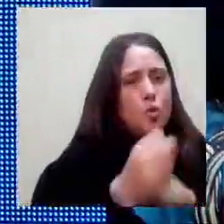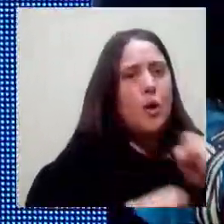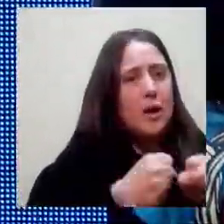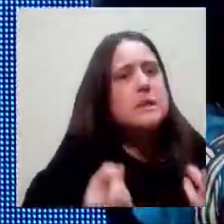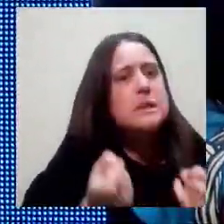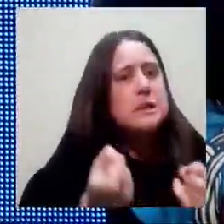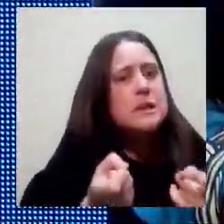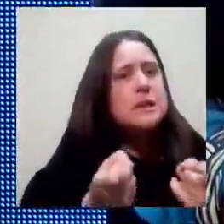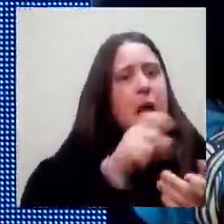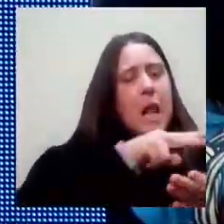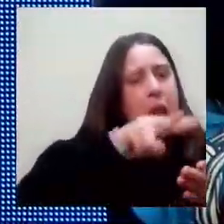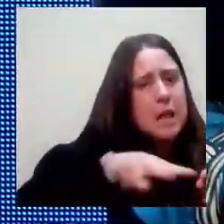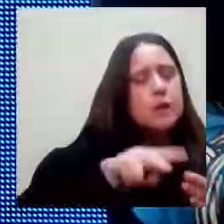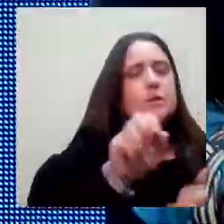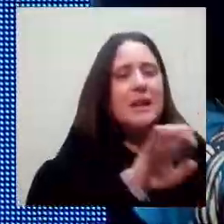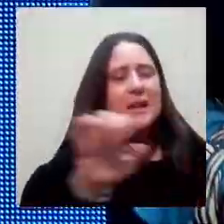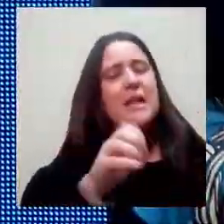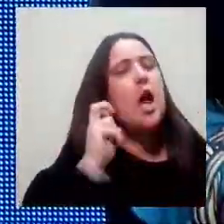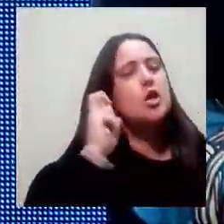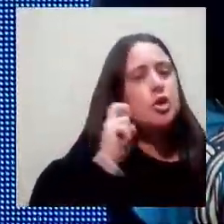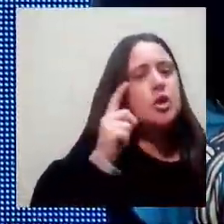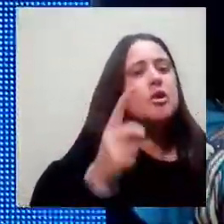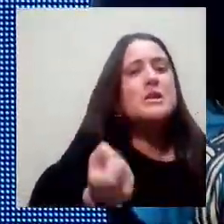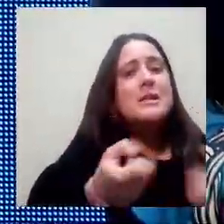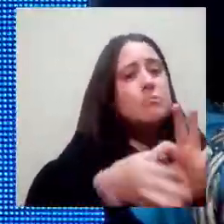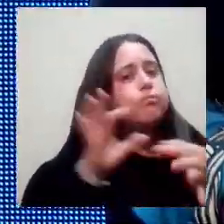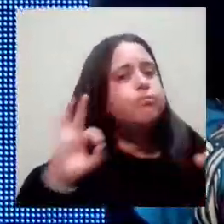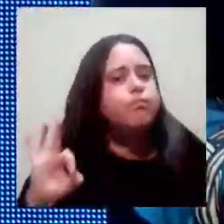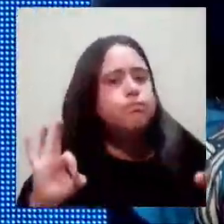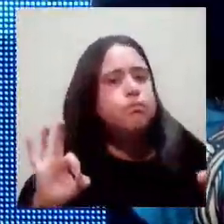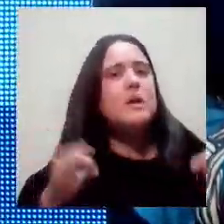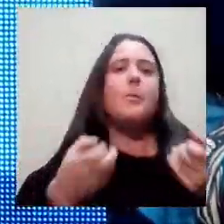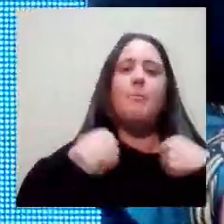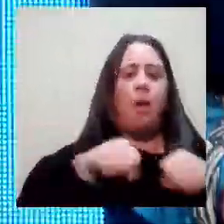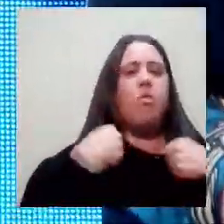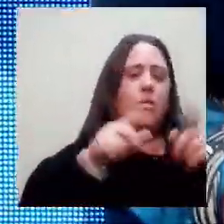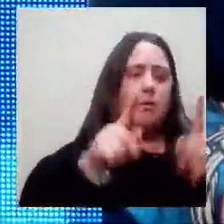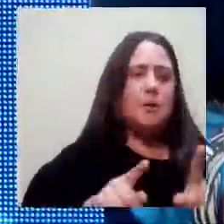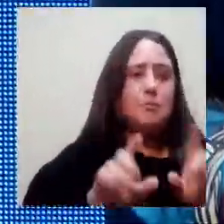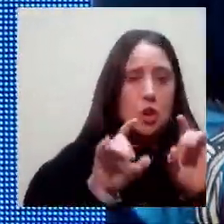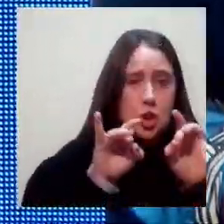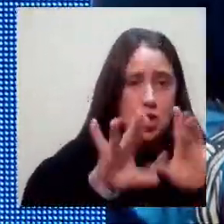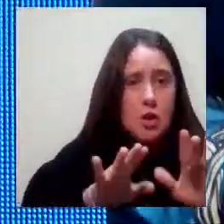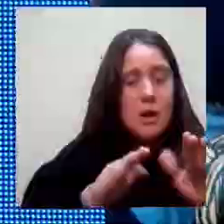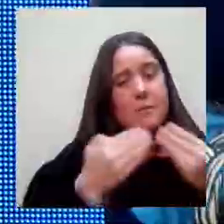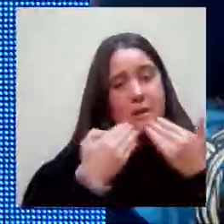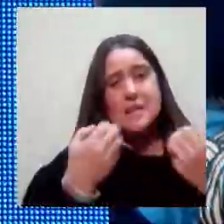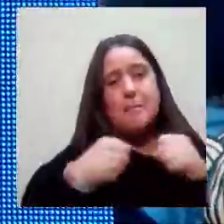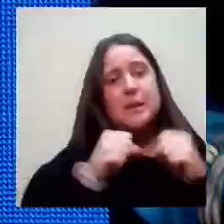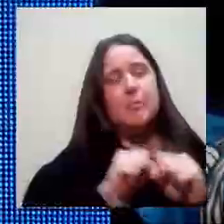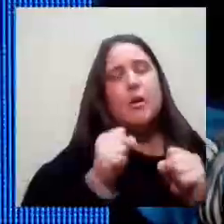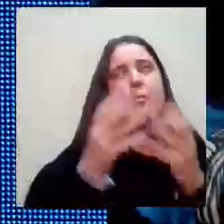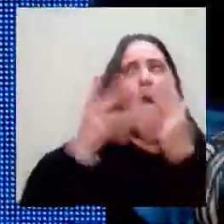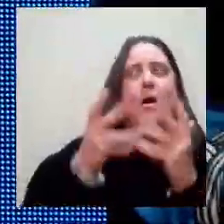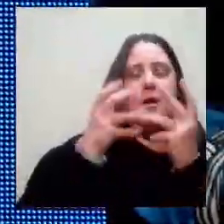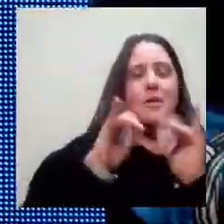letras, necesitan ensamblar fonológicamente y practicar. Porque solo mediante la práctica se puede automatizar este proceso. Y